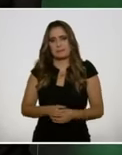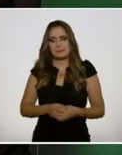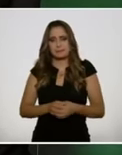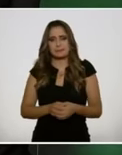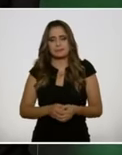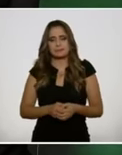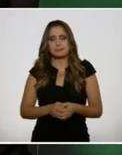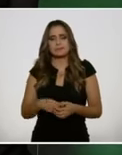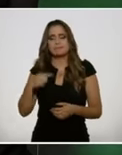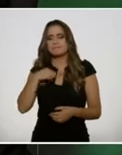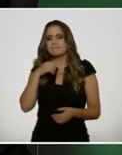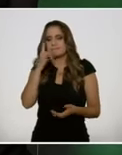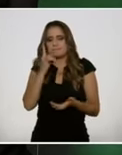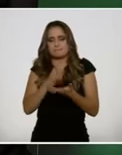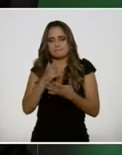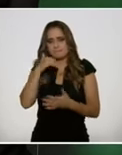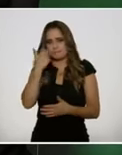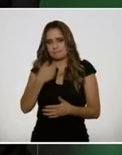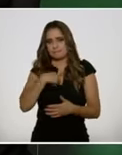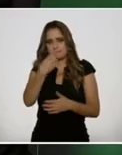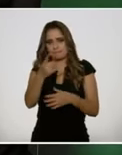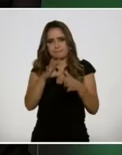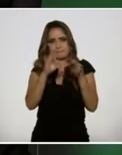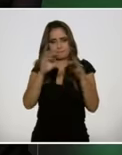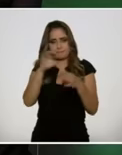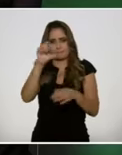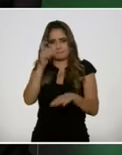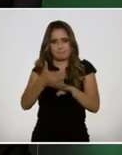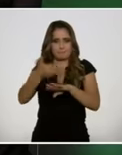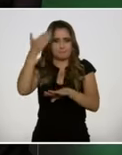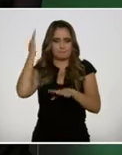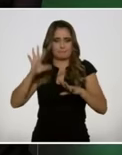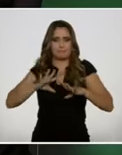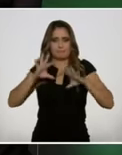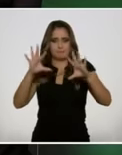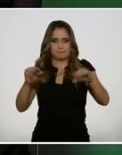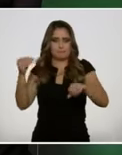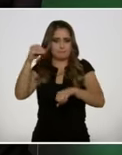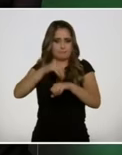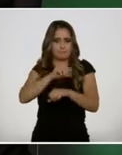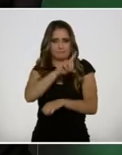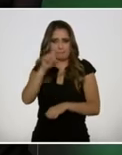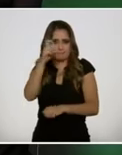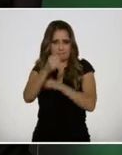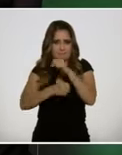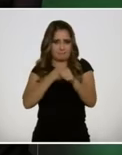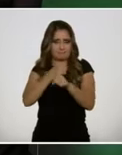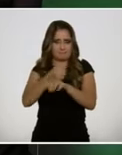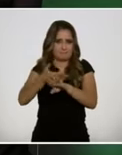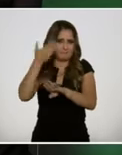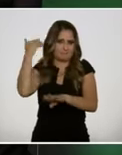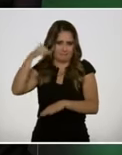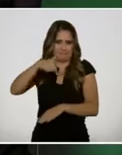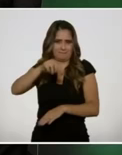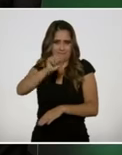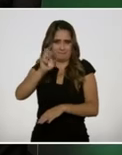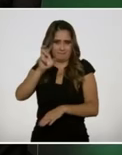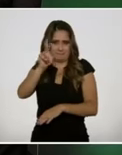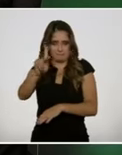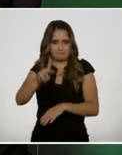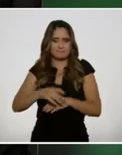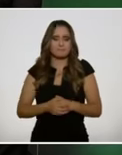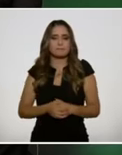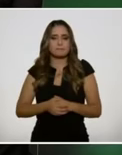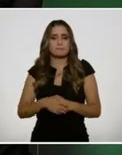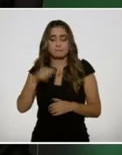Simplemente quiero recordar que al establecerse hace 100 años esta Secretaría de Educación, se